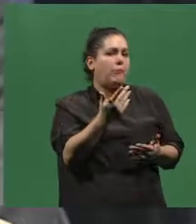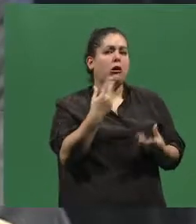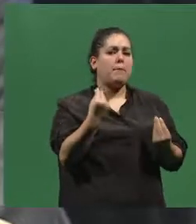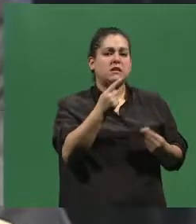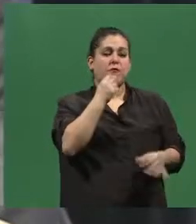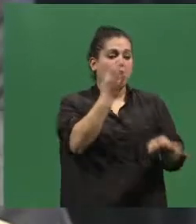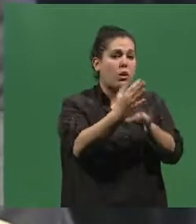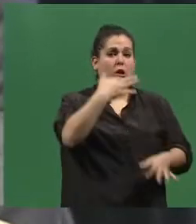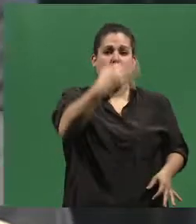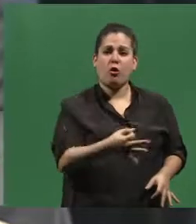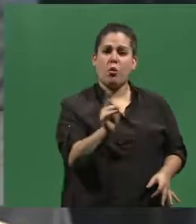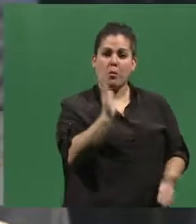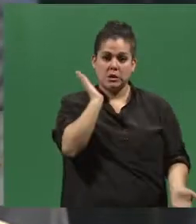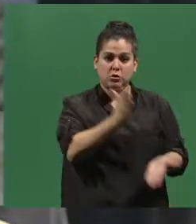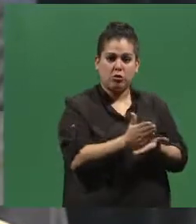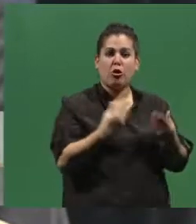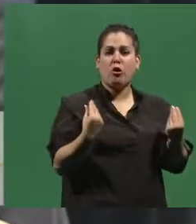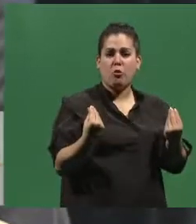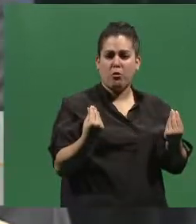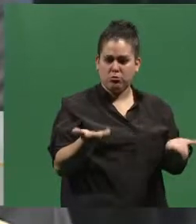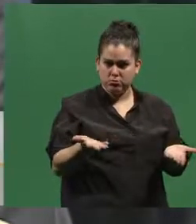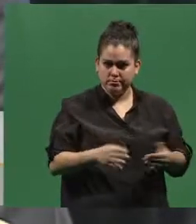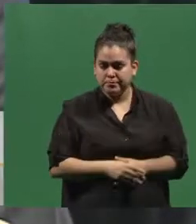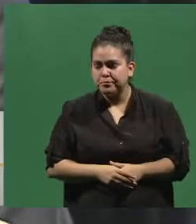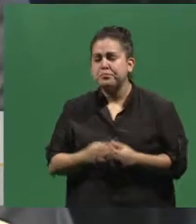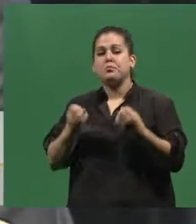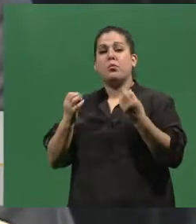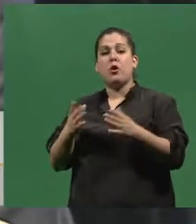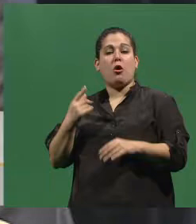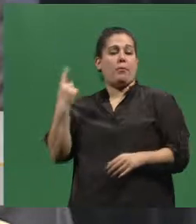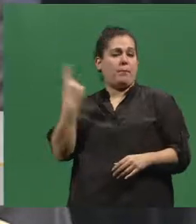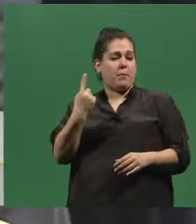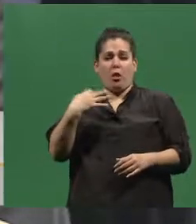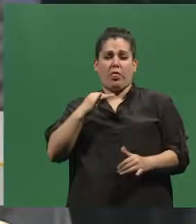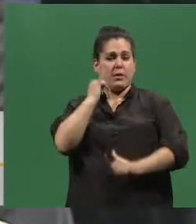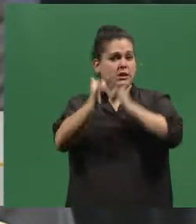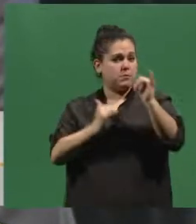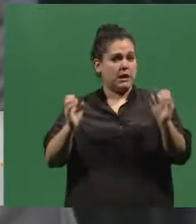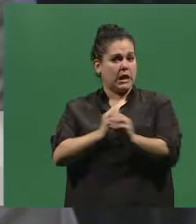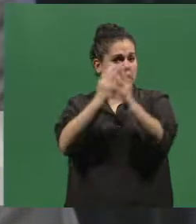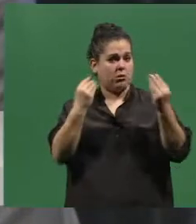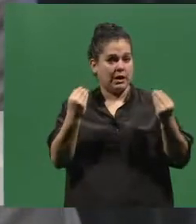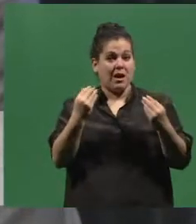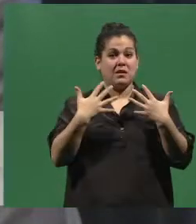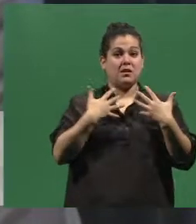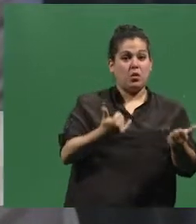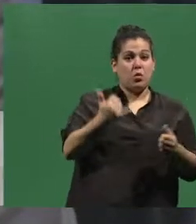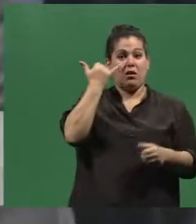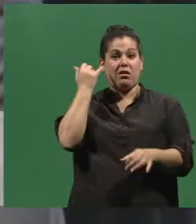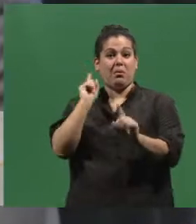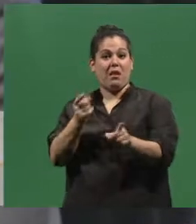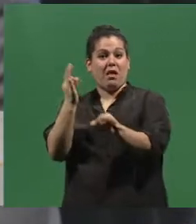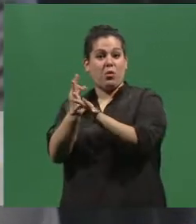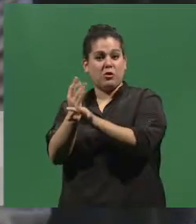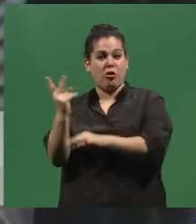política de alimentación saludable? ¿Cuáles son las sanciones? ¿Cómo se aplica? Bueno, lo primero que hay que aclarar es que tanto la salud como la educación, que